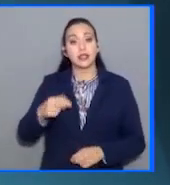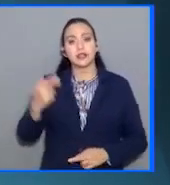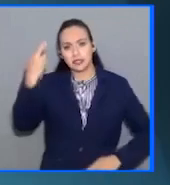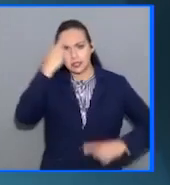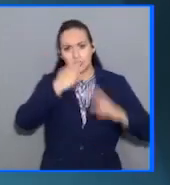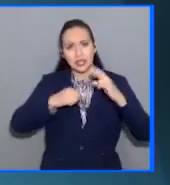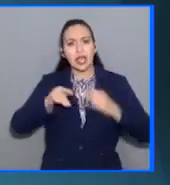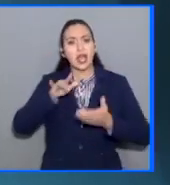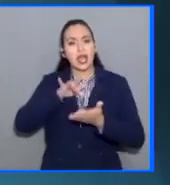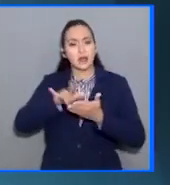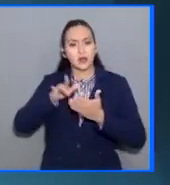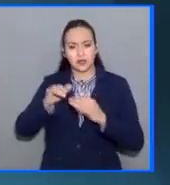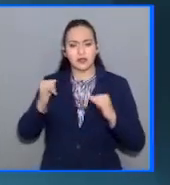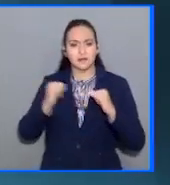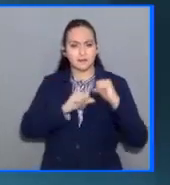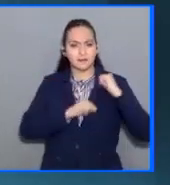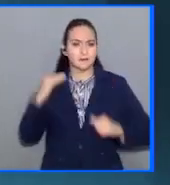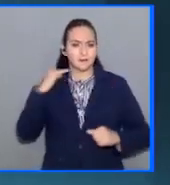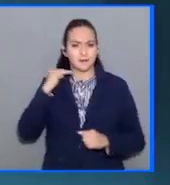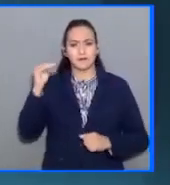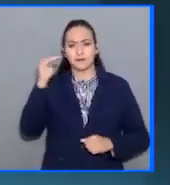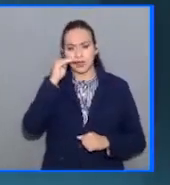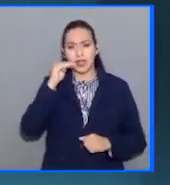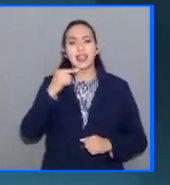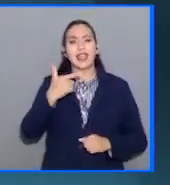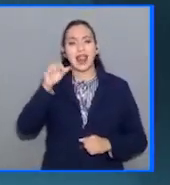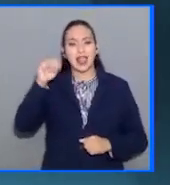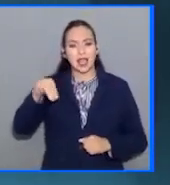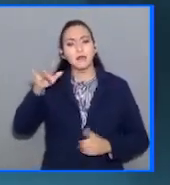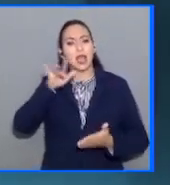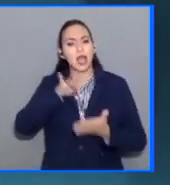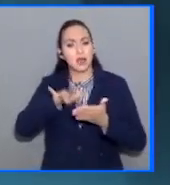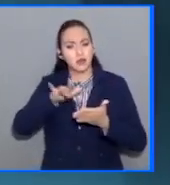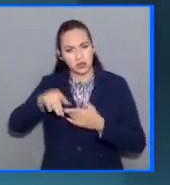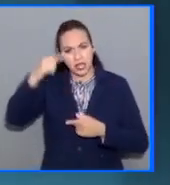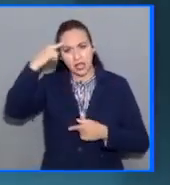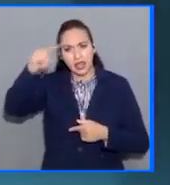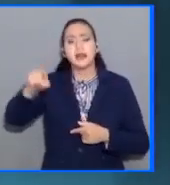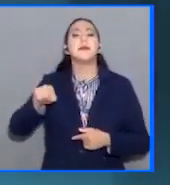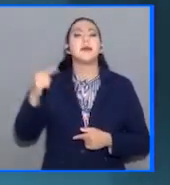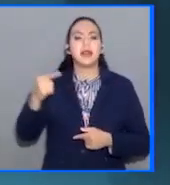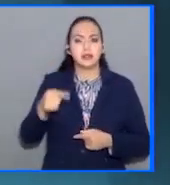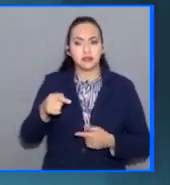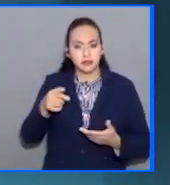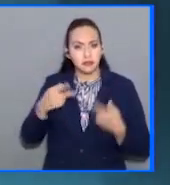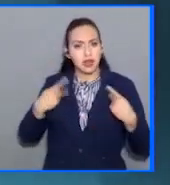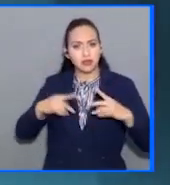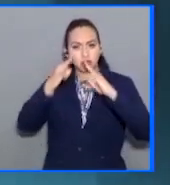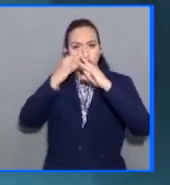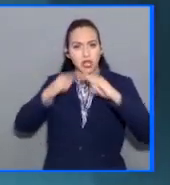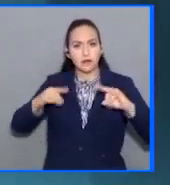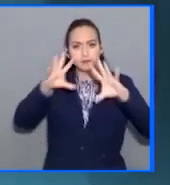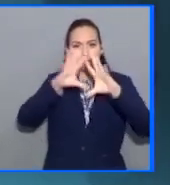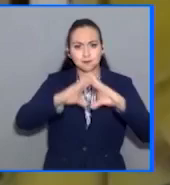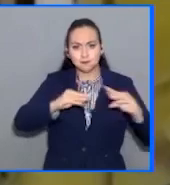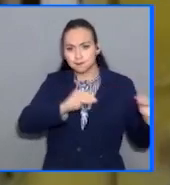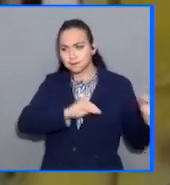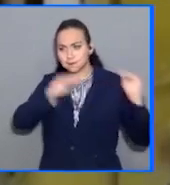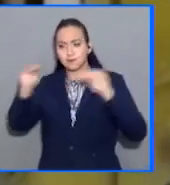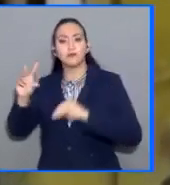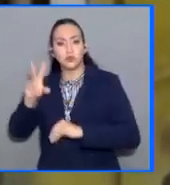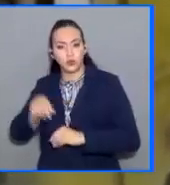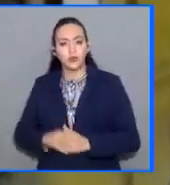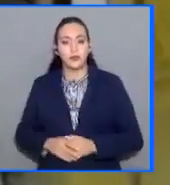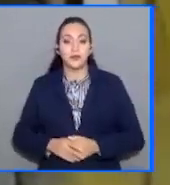Defensoría Pública Federal ante la amenaza de las autoridades de que serían desplazados. La medida establece que las